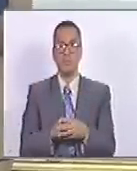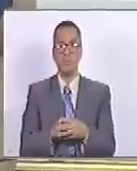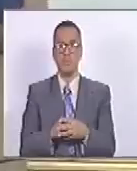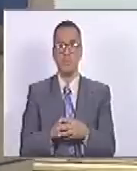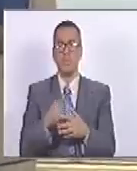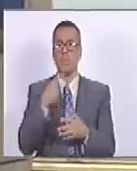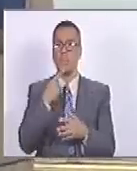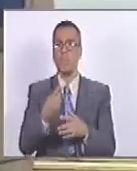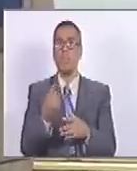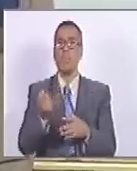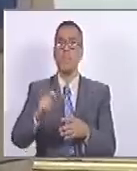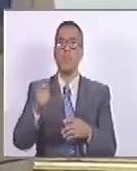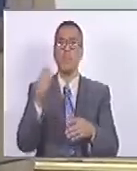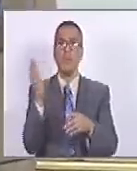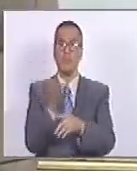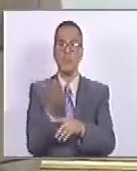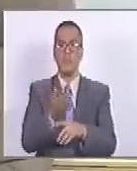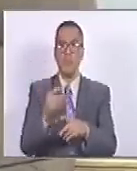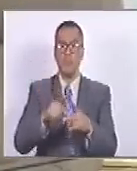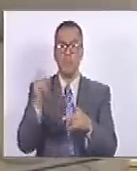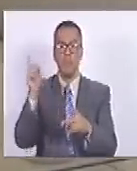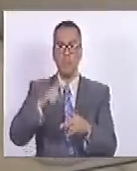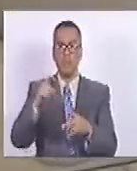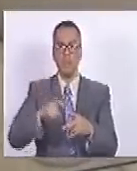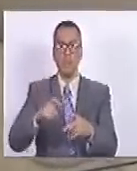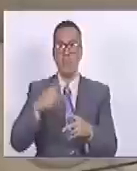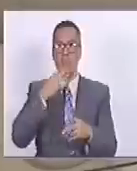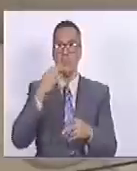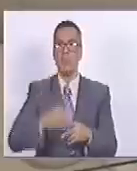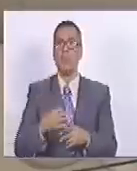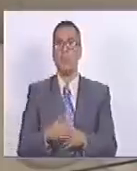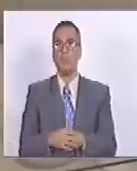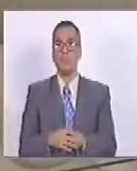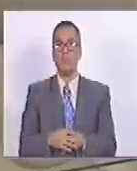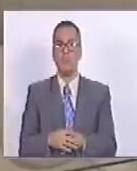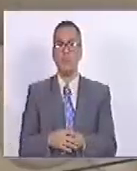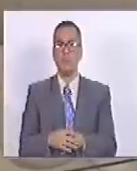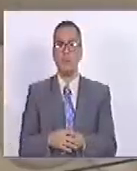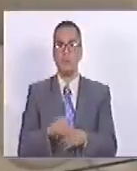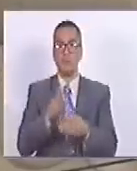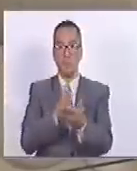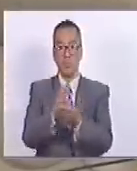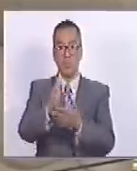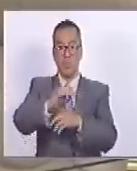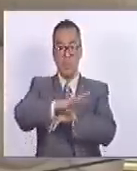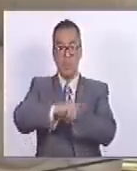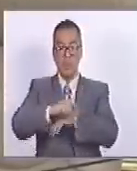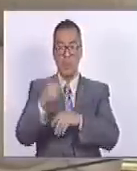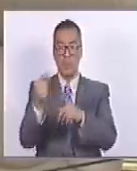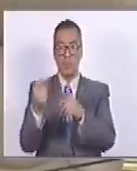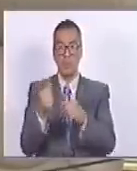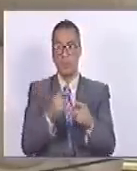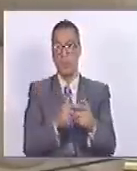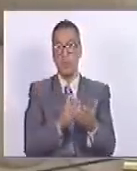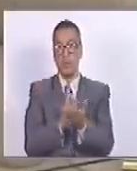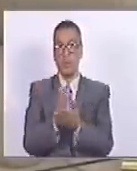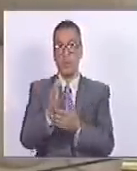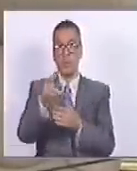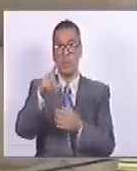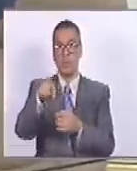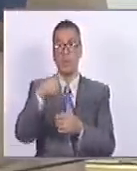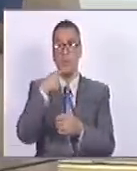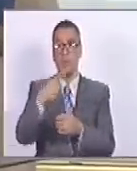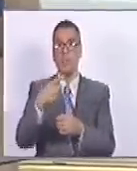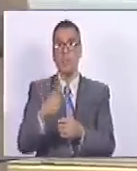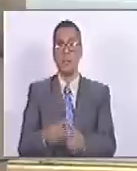Y dijo, pido más sanciones para Venezuela. Son imprescindibles. Síganse robándole plata, síganse negando